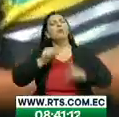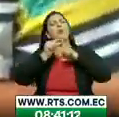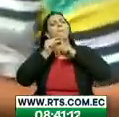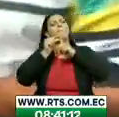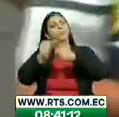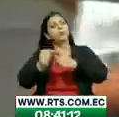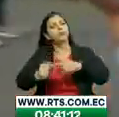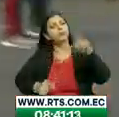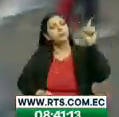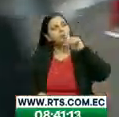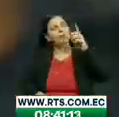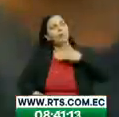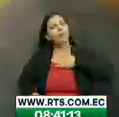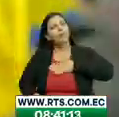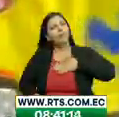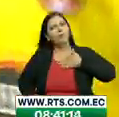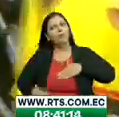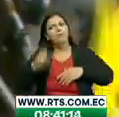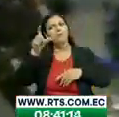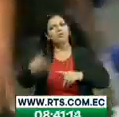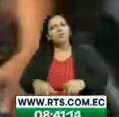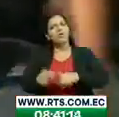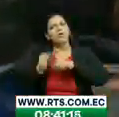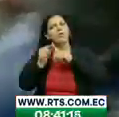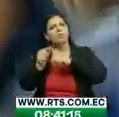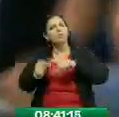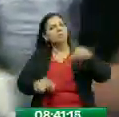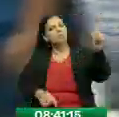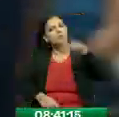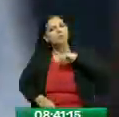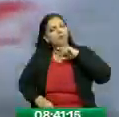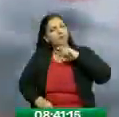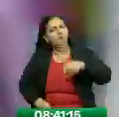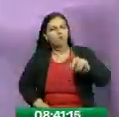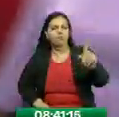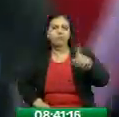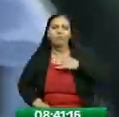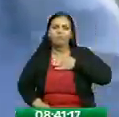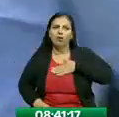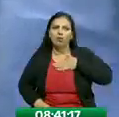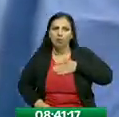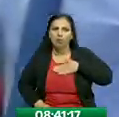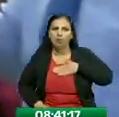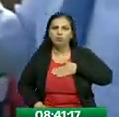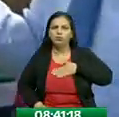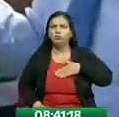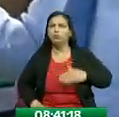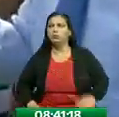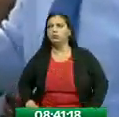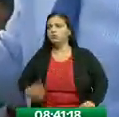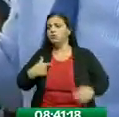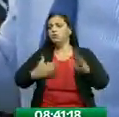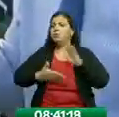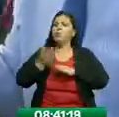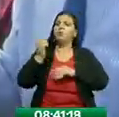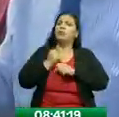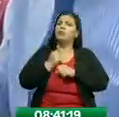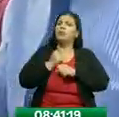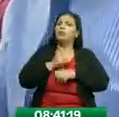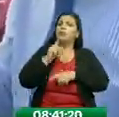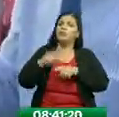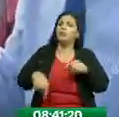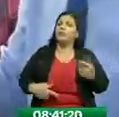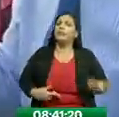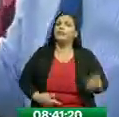y hábleme de hechos. Caballero, ¿de qué manera se ve perjudicado? Se ve perjudicado porque no podemos llegar a nuestro sitio de trabajo.